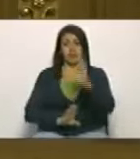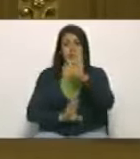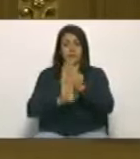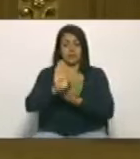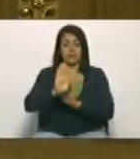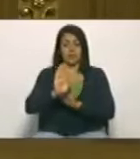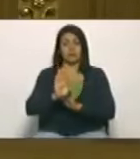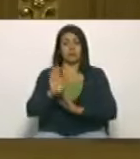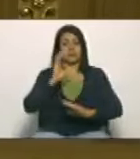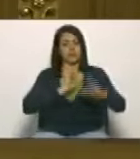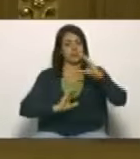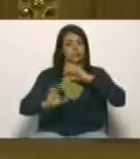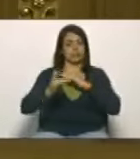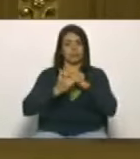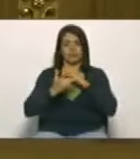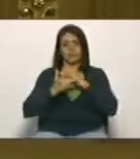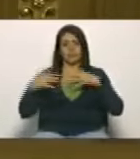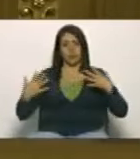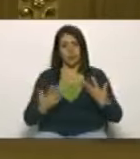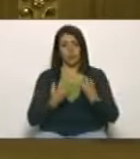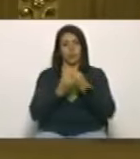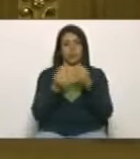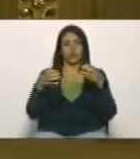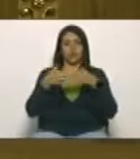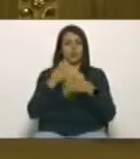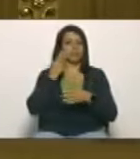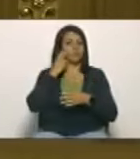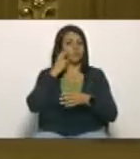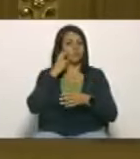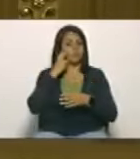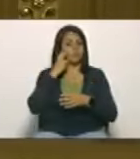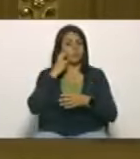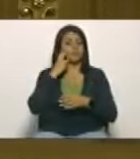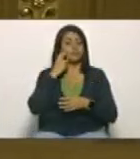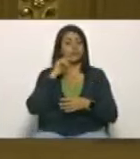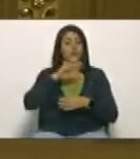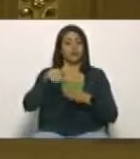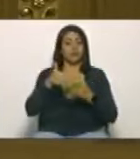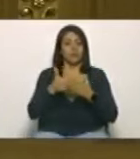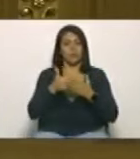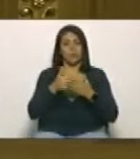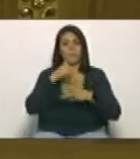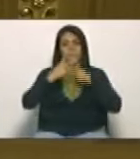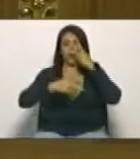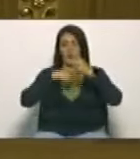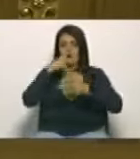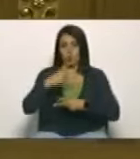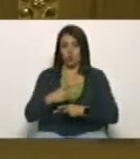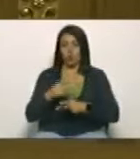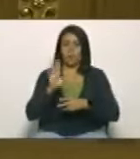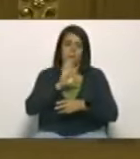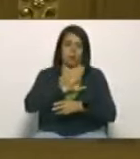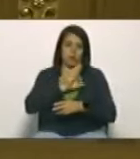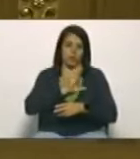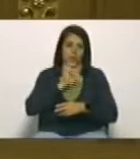Desarrollar la ciencia y tecnología, acompañar el sector cacaotero, chocolatero y sus subproductos derivados del cacao.